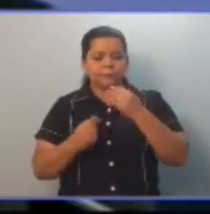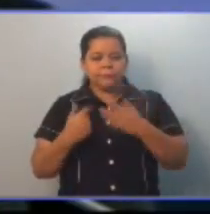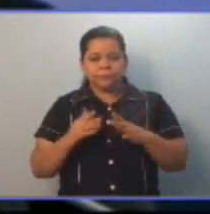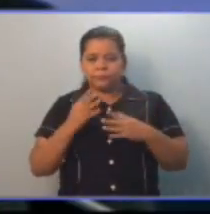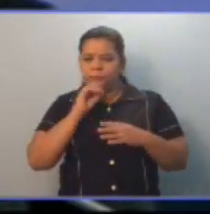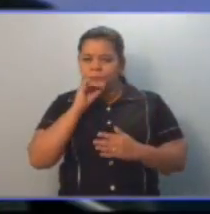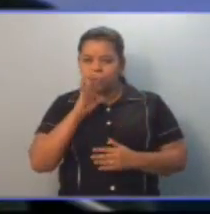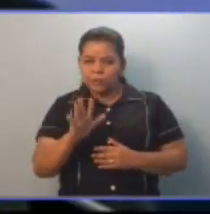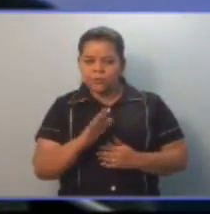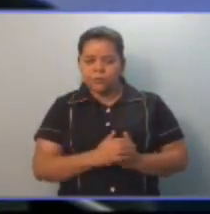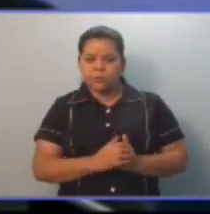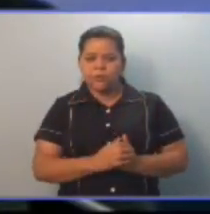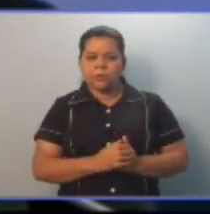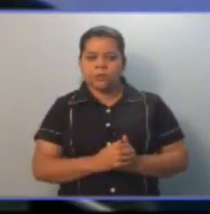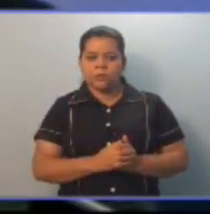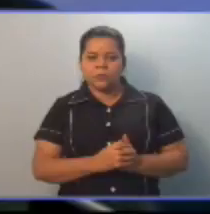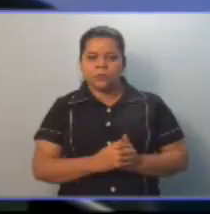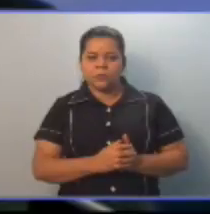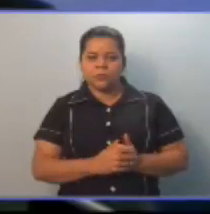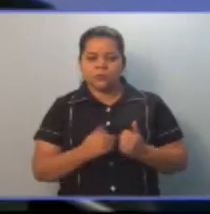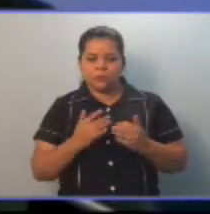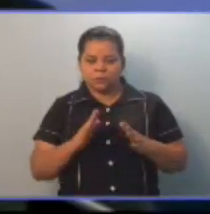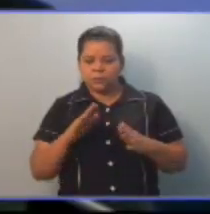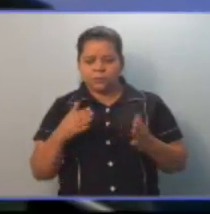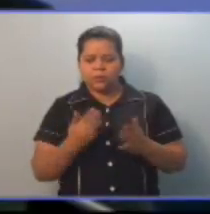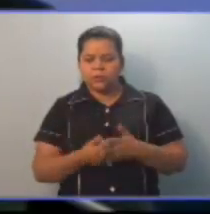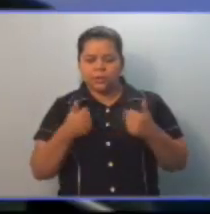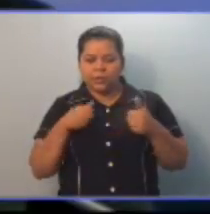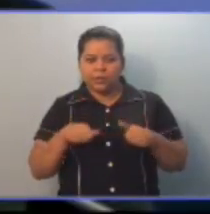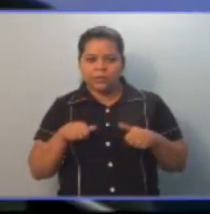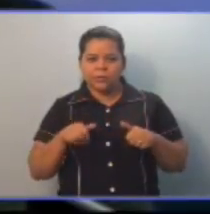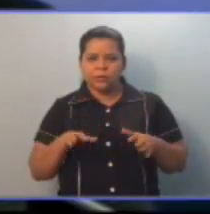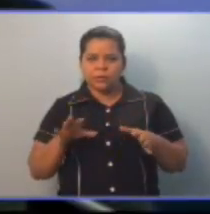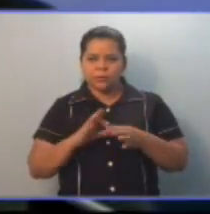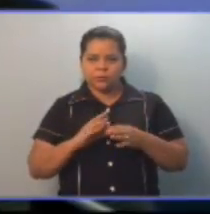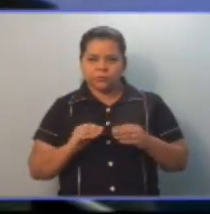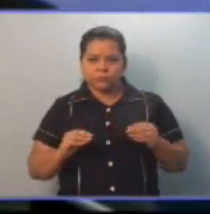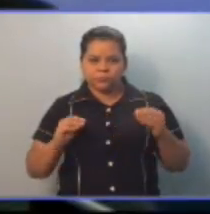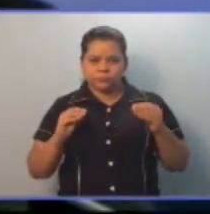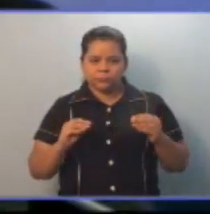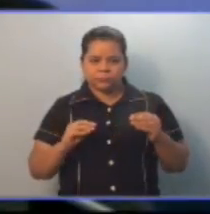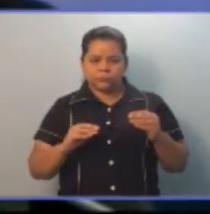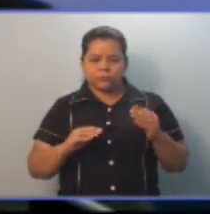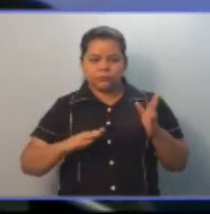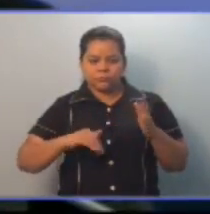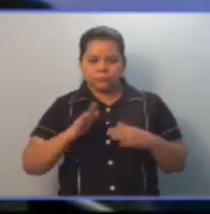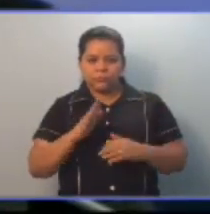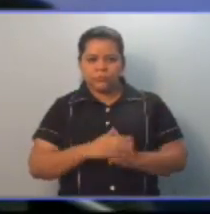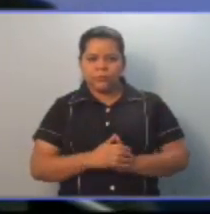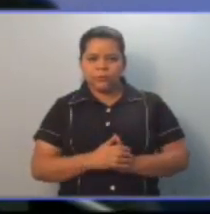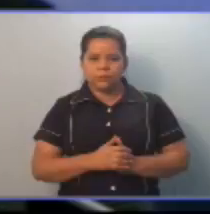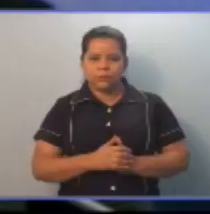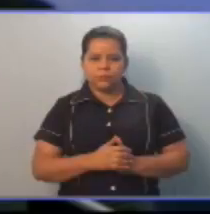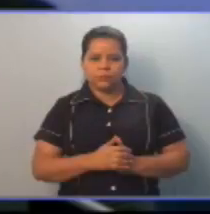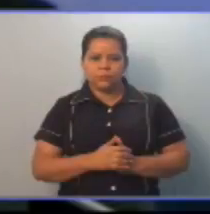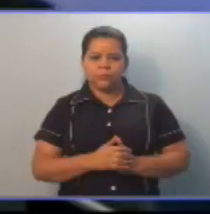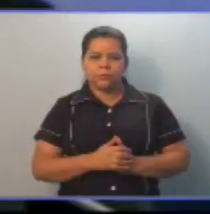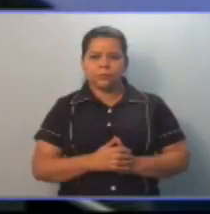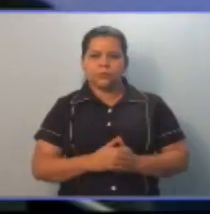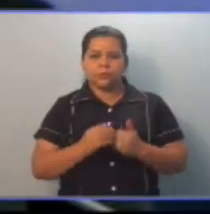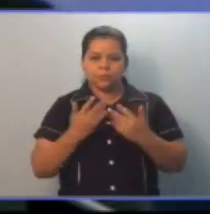contempla, en cuanto a la parte adjetiva o la parte sustantiva, conceptos indeterminados, susceptibles de